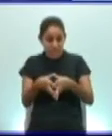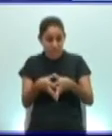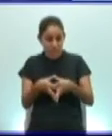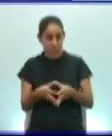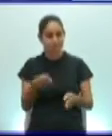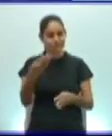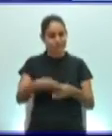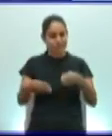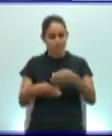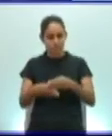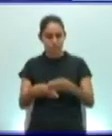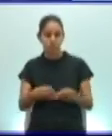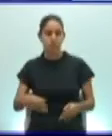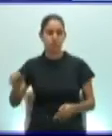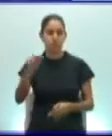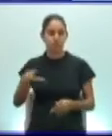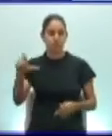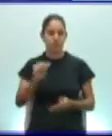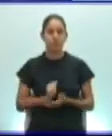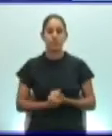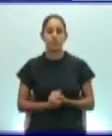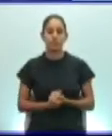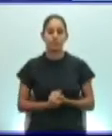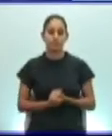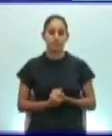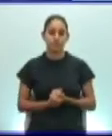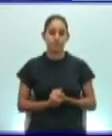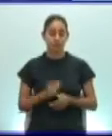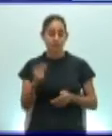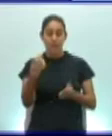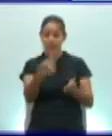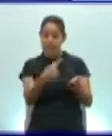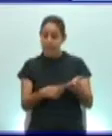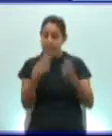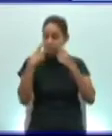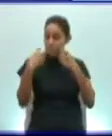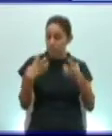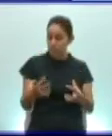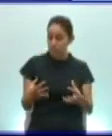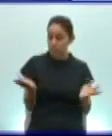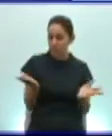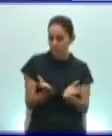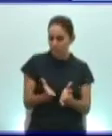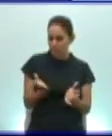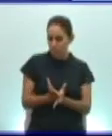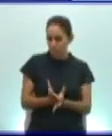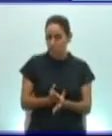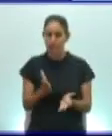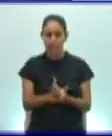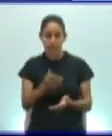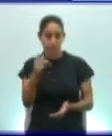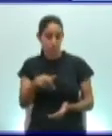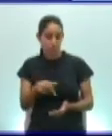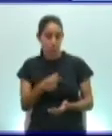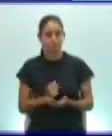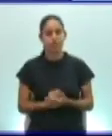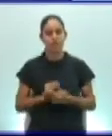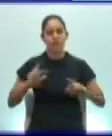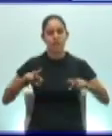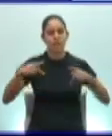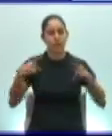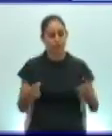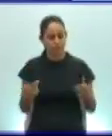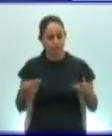construcción del socialismo. Por lo tanto, son elementos importantes que quisiéramos trabajar en la clase de hoy. Repito, vamos a concluir